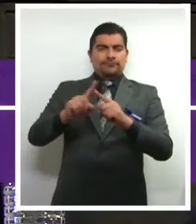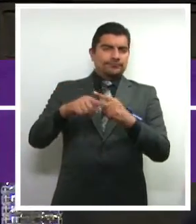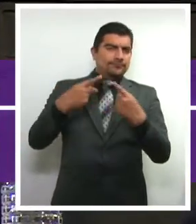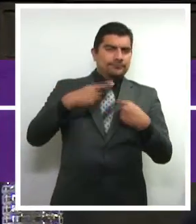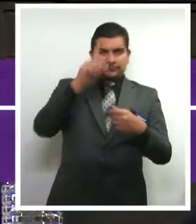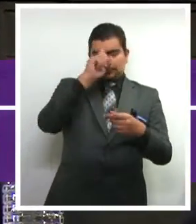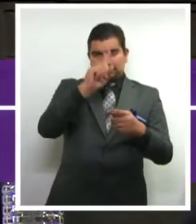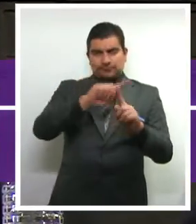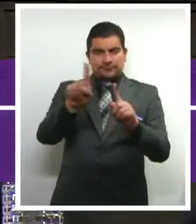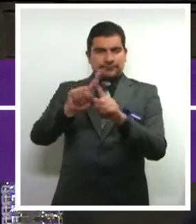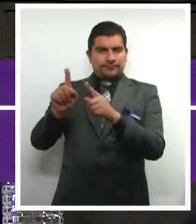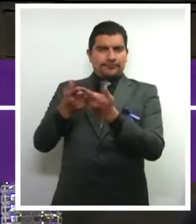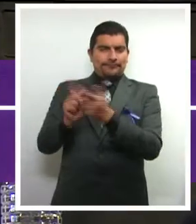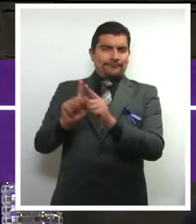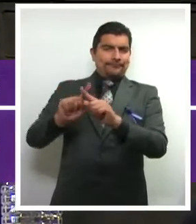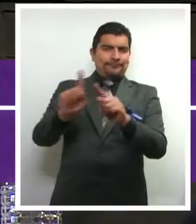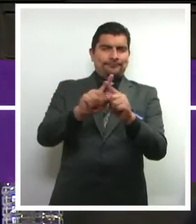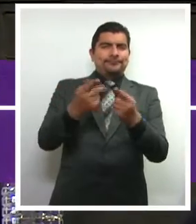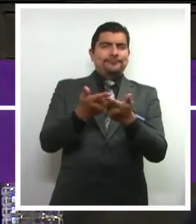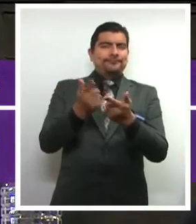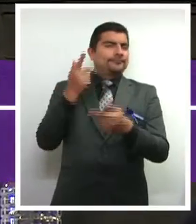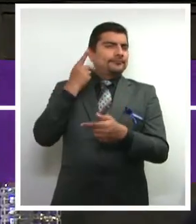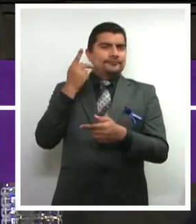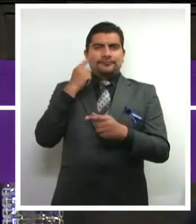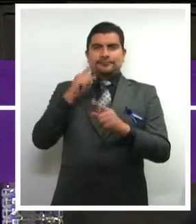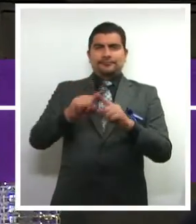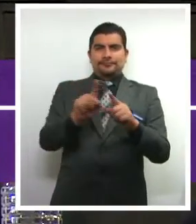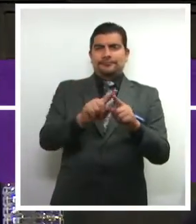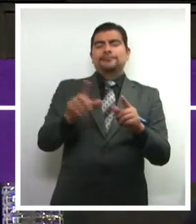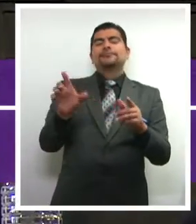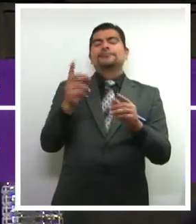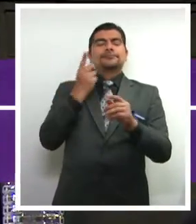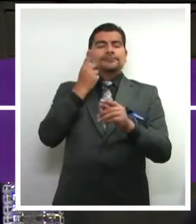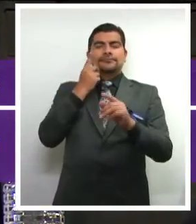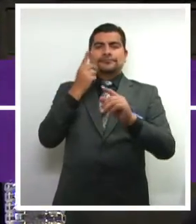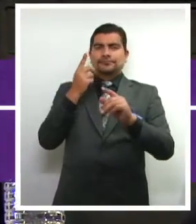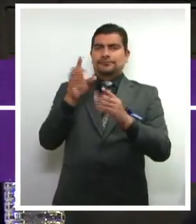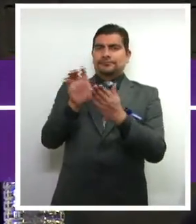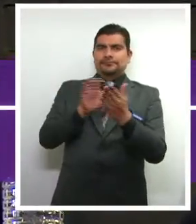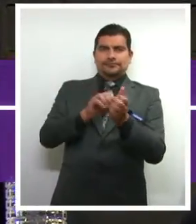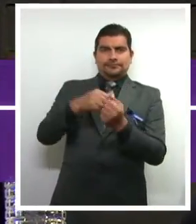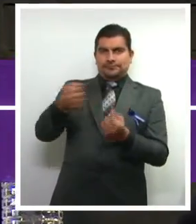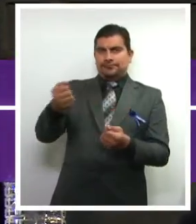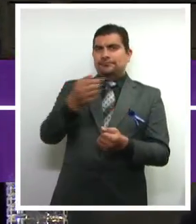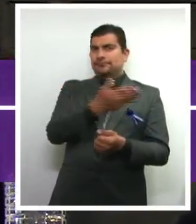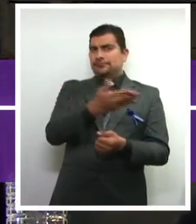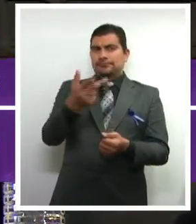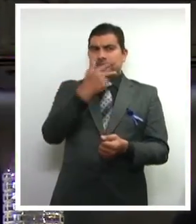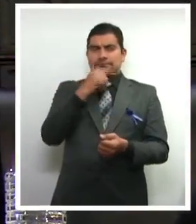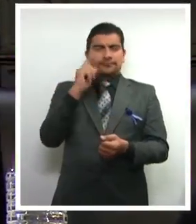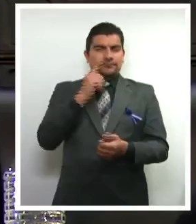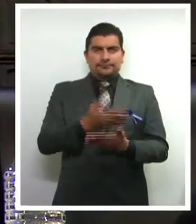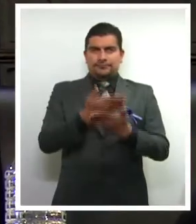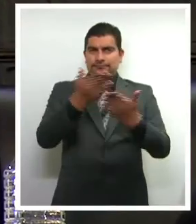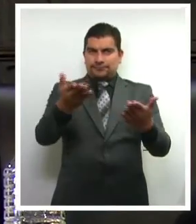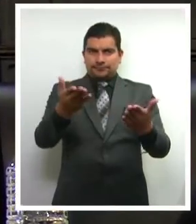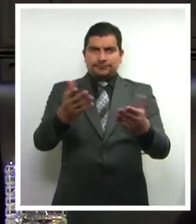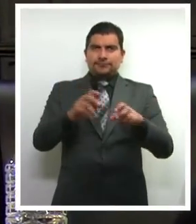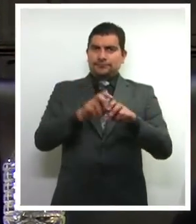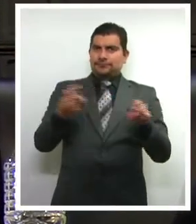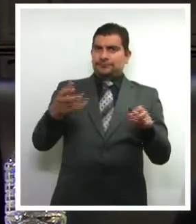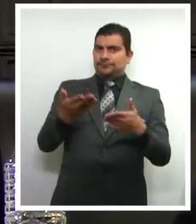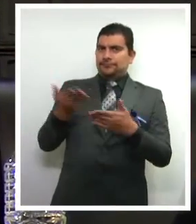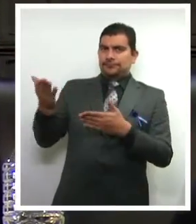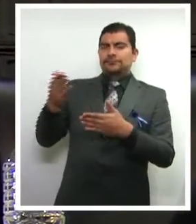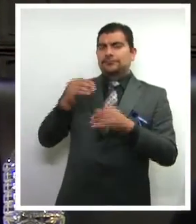fuerzas políticas y, repito, diputados constituyentes. Quiero pedirle a usted y a la mesa directiva